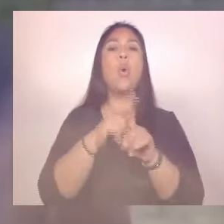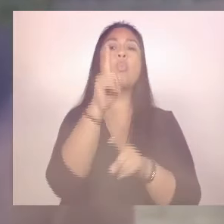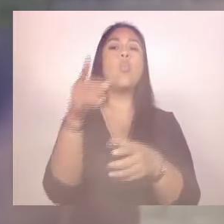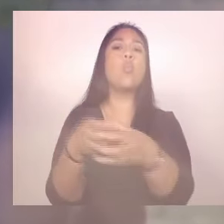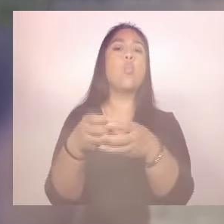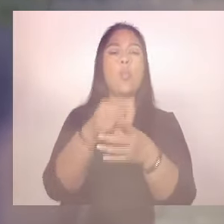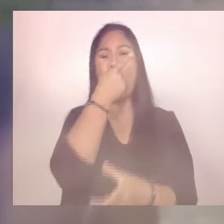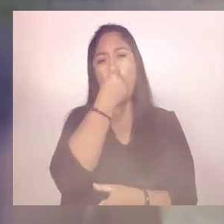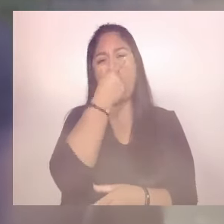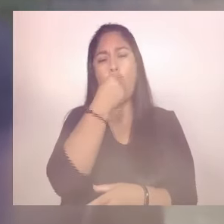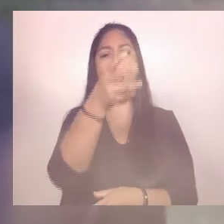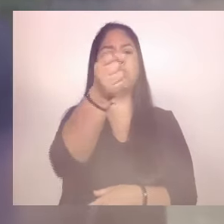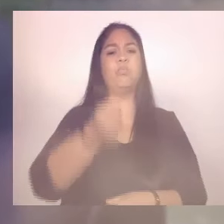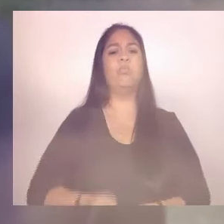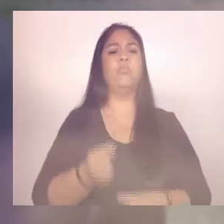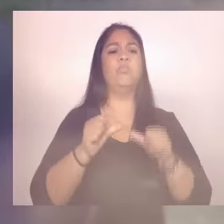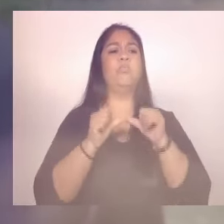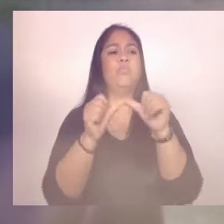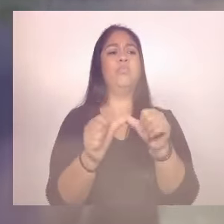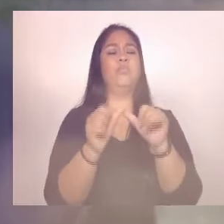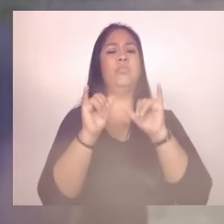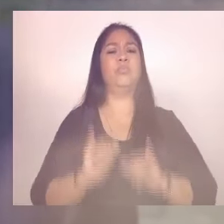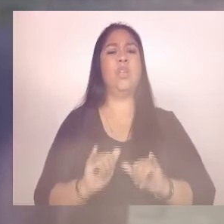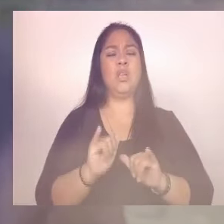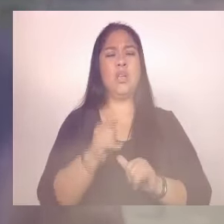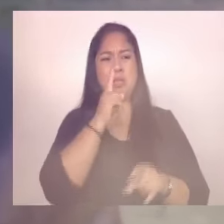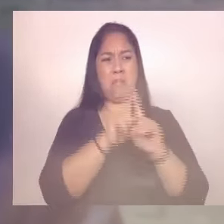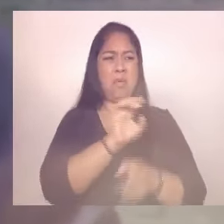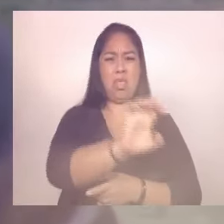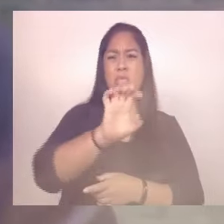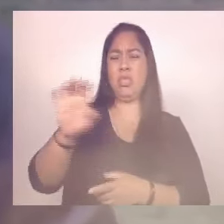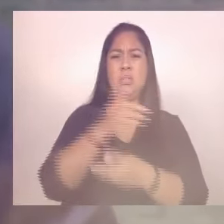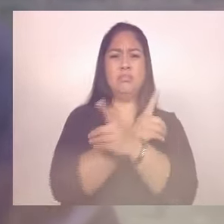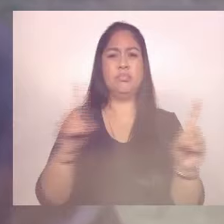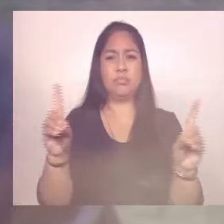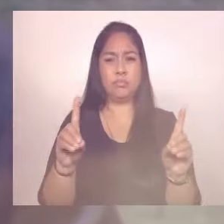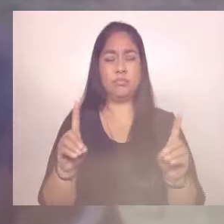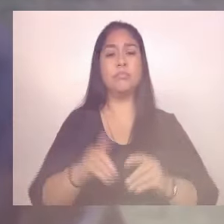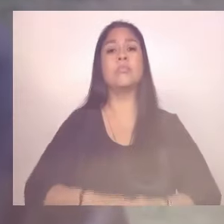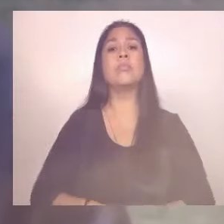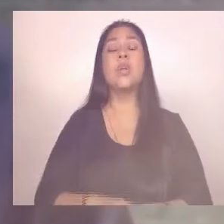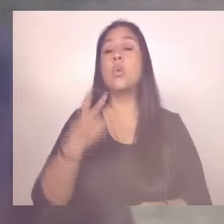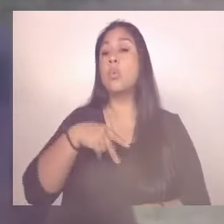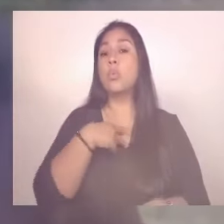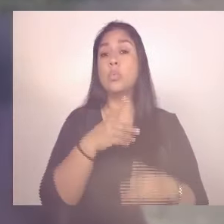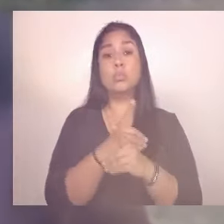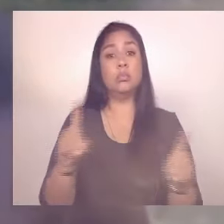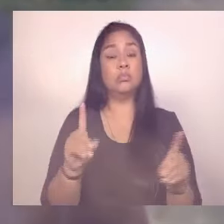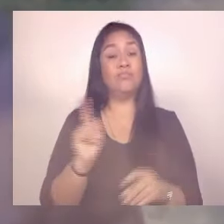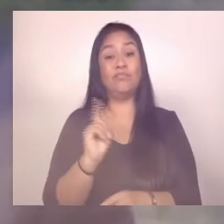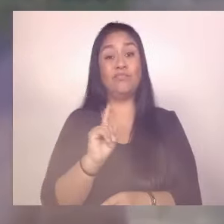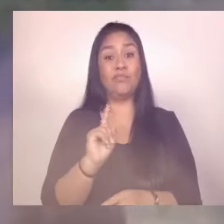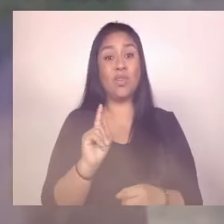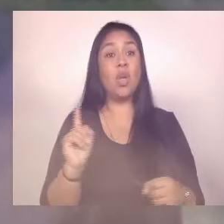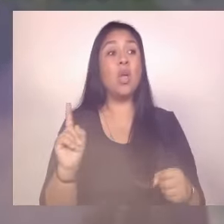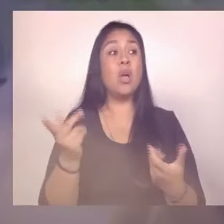minoría corrupta intentó imponer su permanencia y estafar la democracia. Nuestra democracia